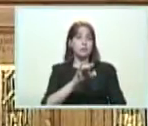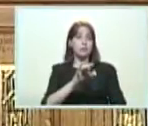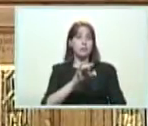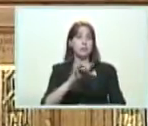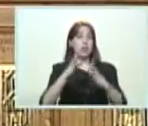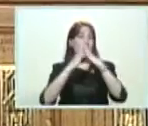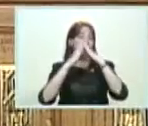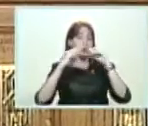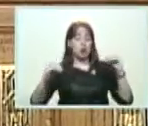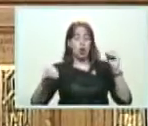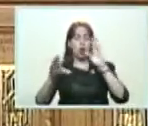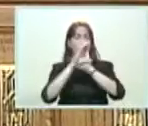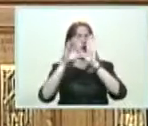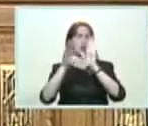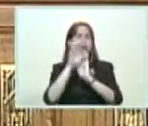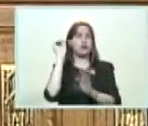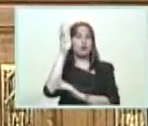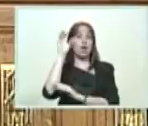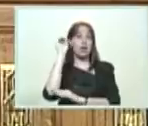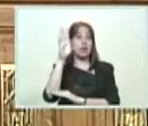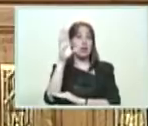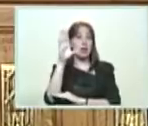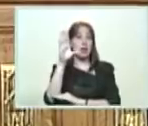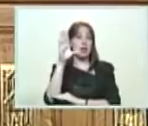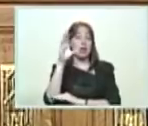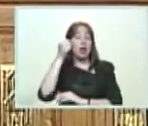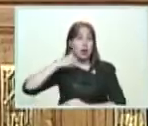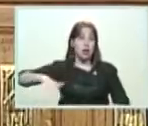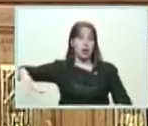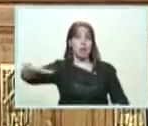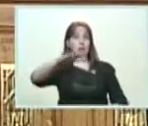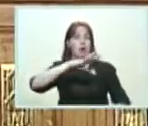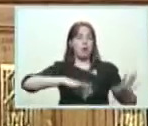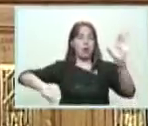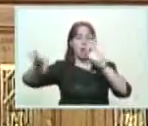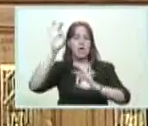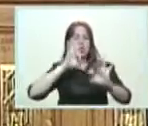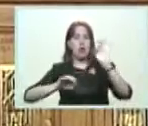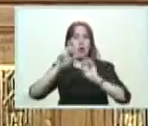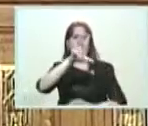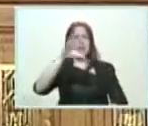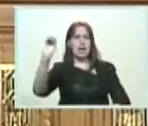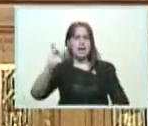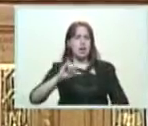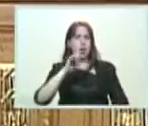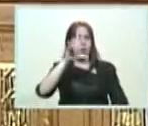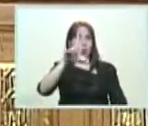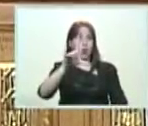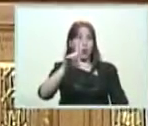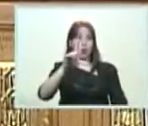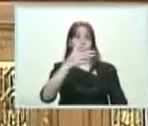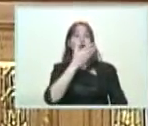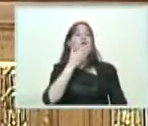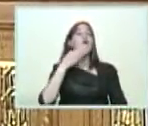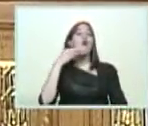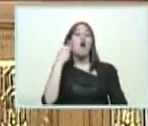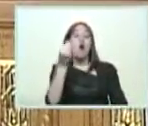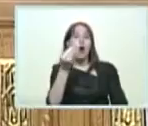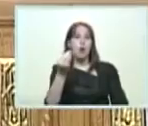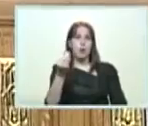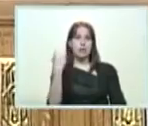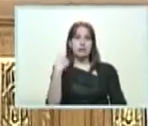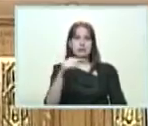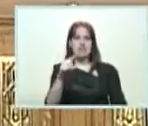los constituyentes que el pueblo eligió el 30 de julio son jóvenes,